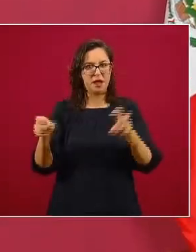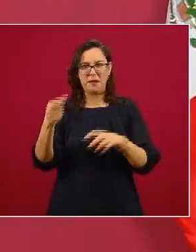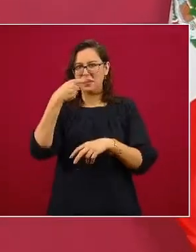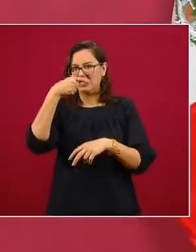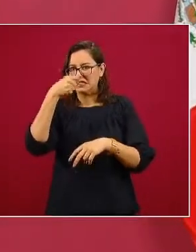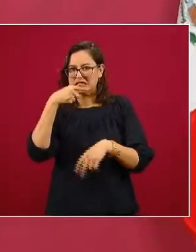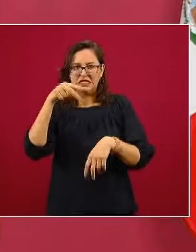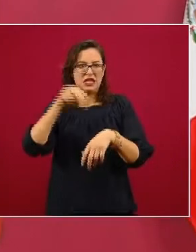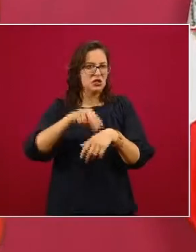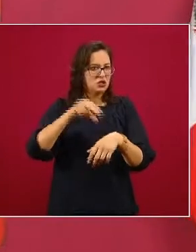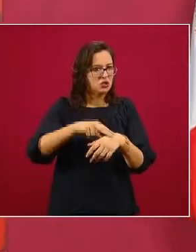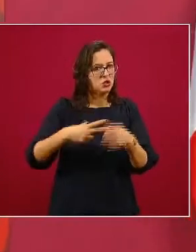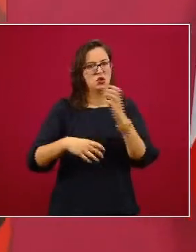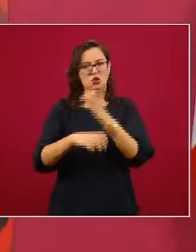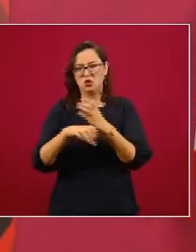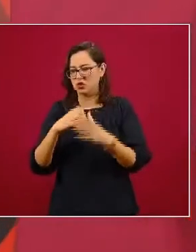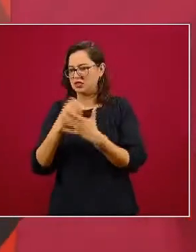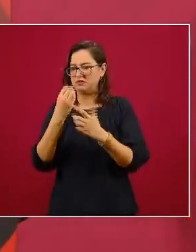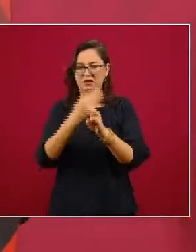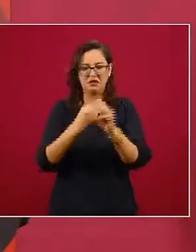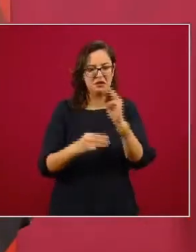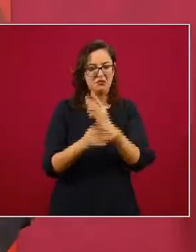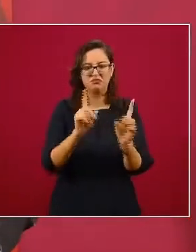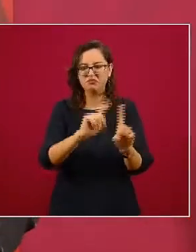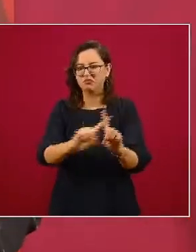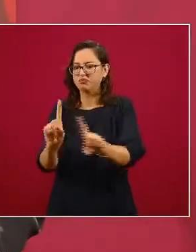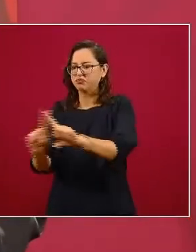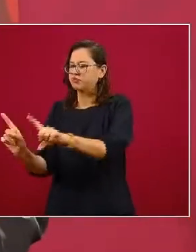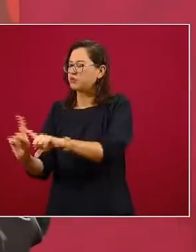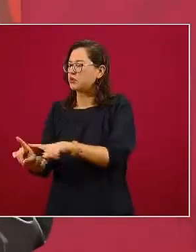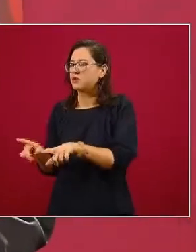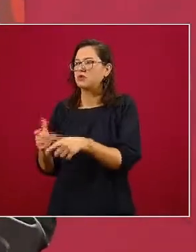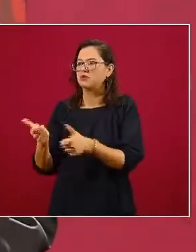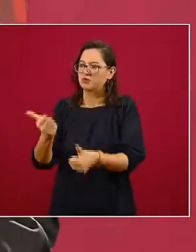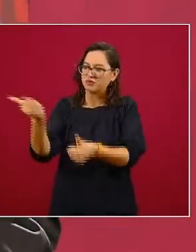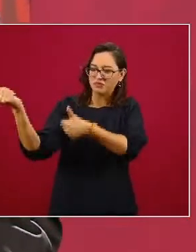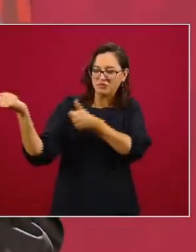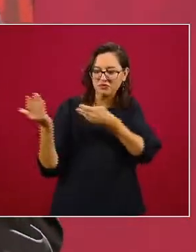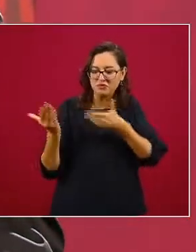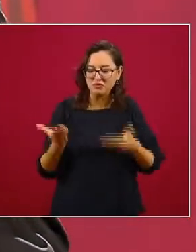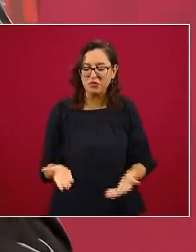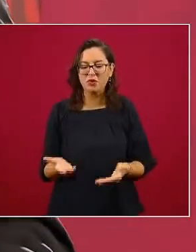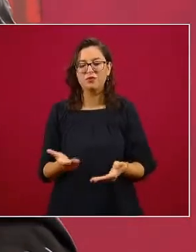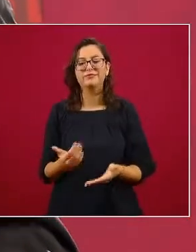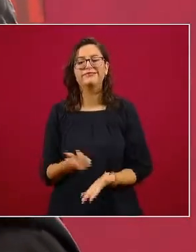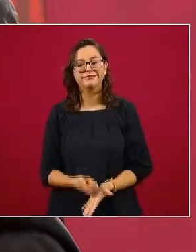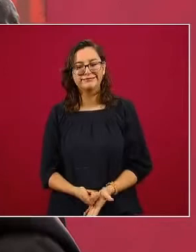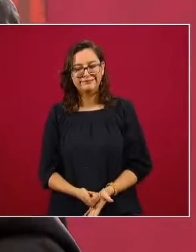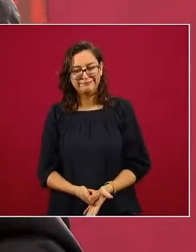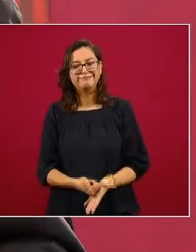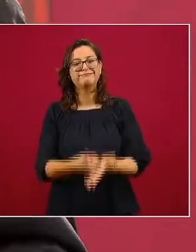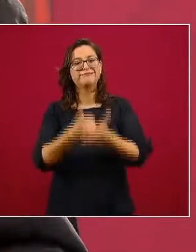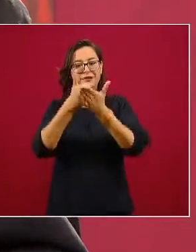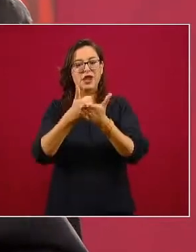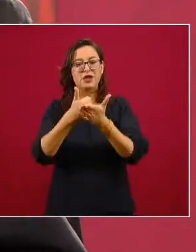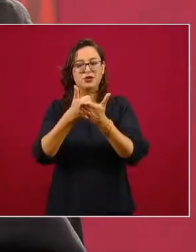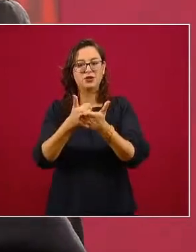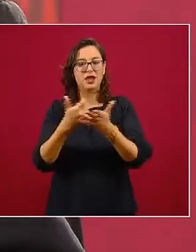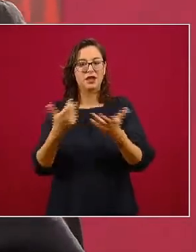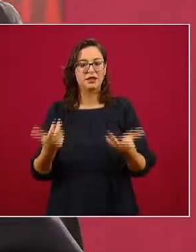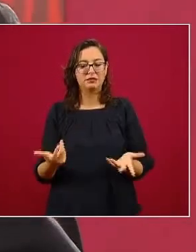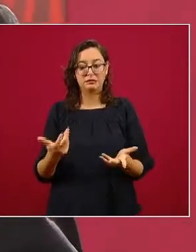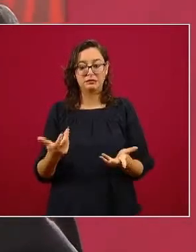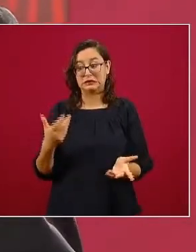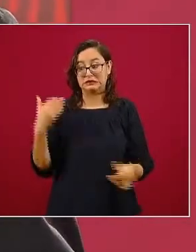Esto va a ayudar a que resolvamos el problema de la falta de